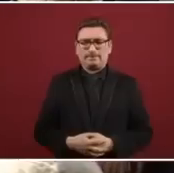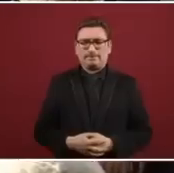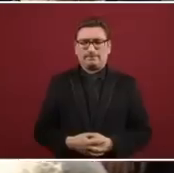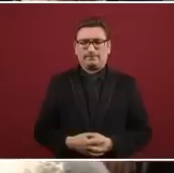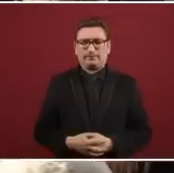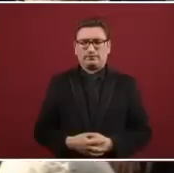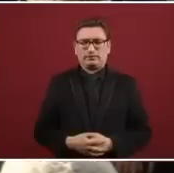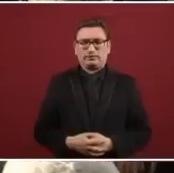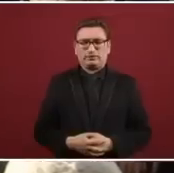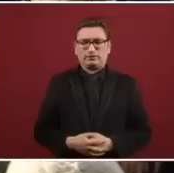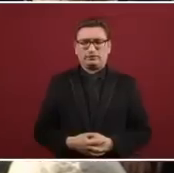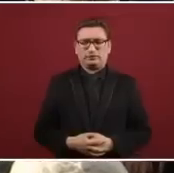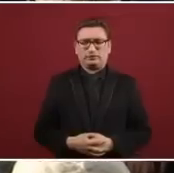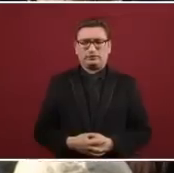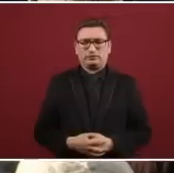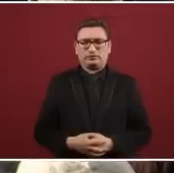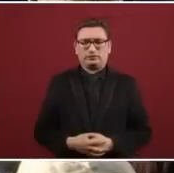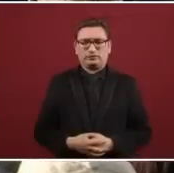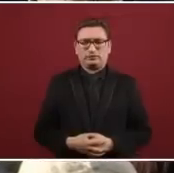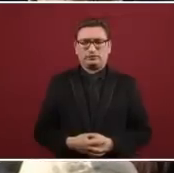No hemos todavía